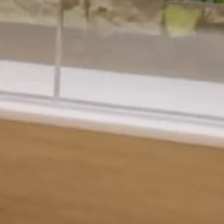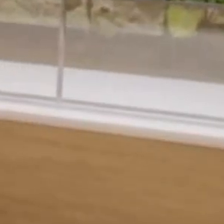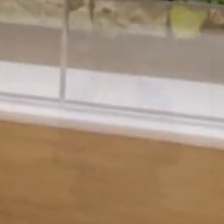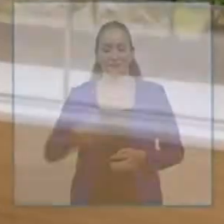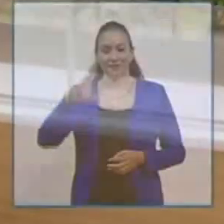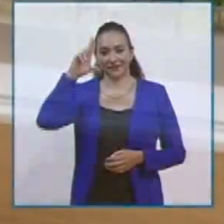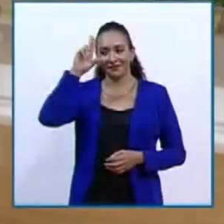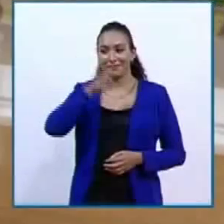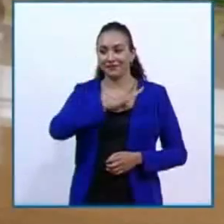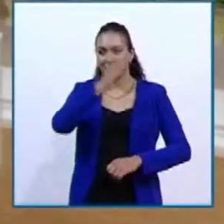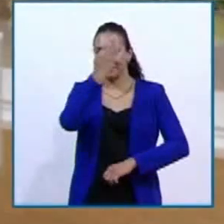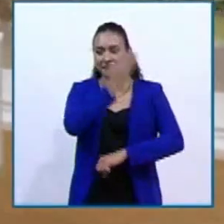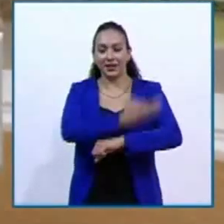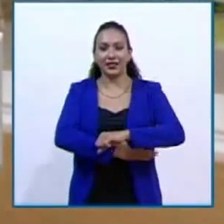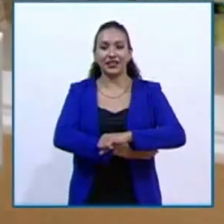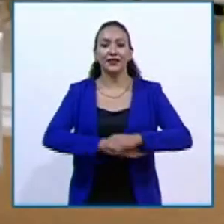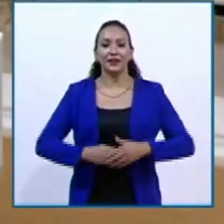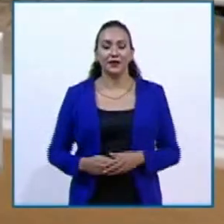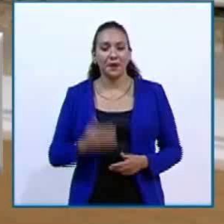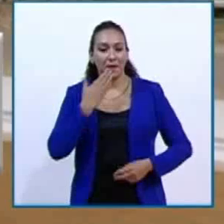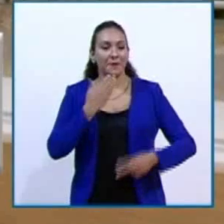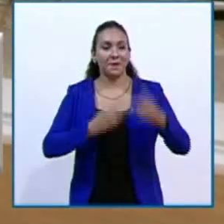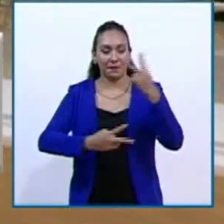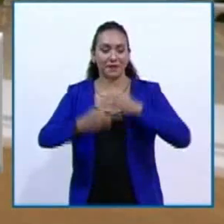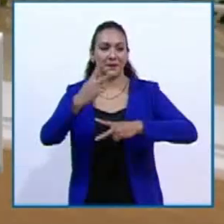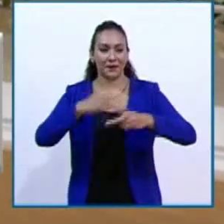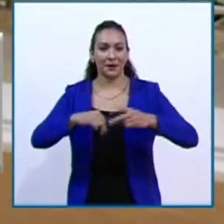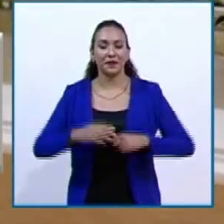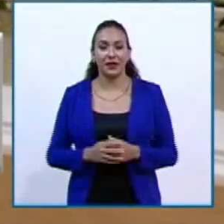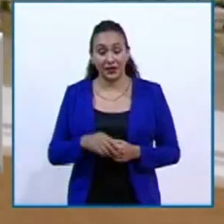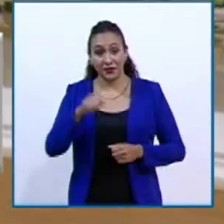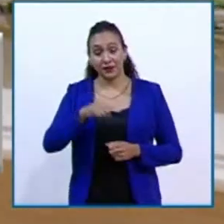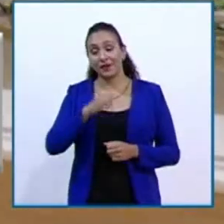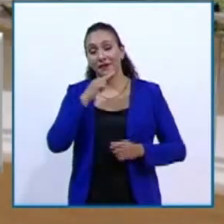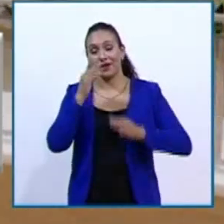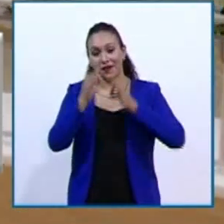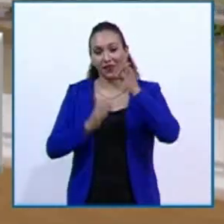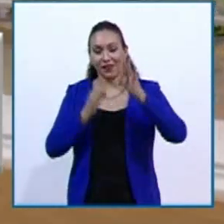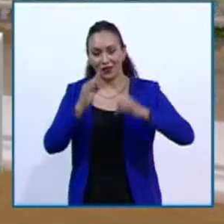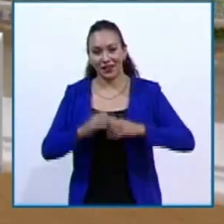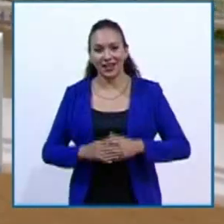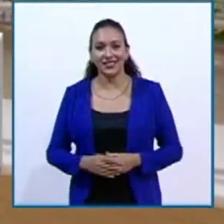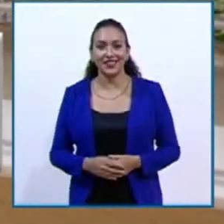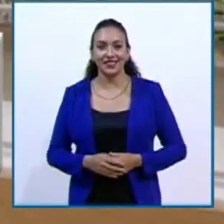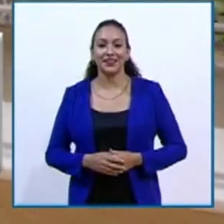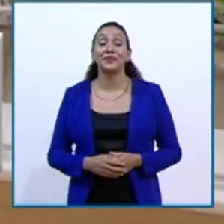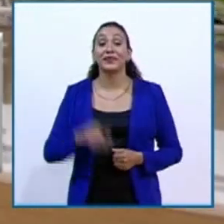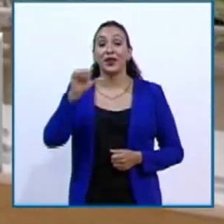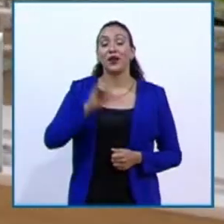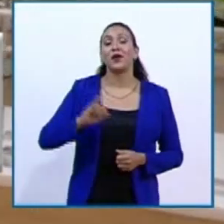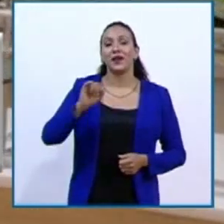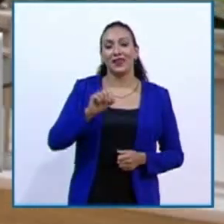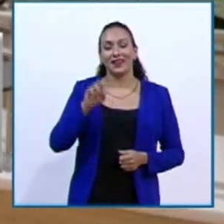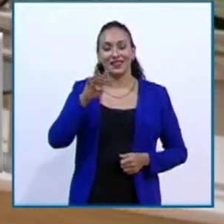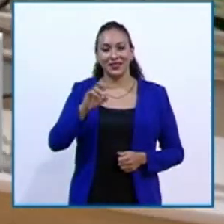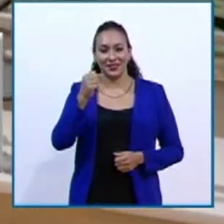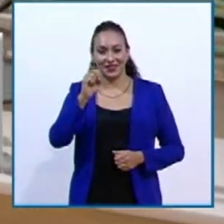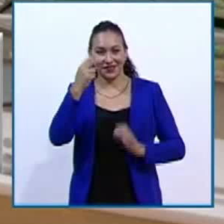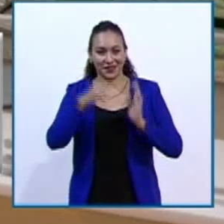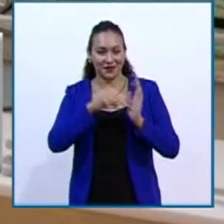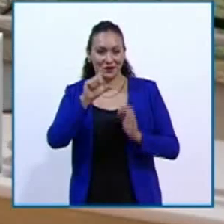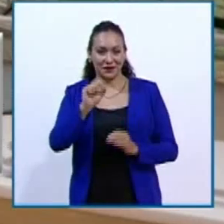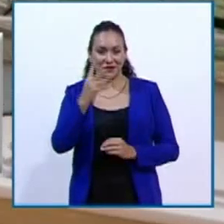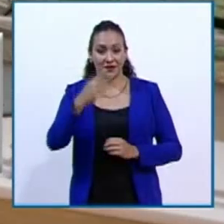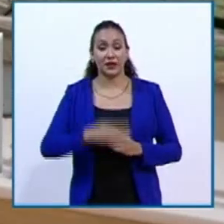tal? Muy buenas tardes. Les damos la más cordial bienvenida a este espacio de noticias corte informativo. Hoy que es jueves 19 de septiembre de 2024. Soy